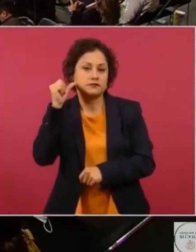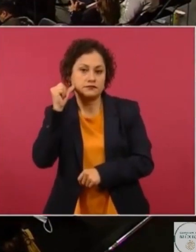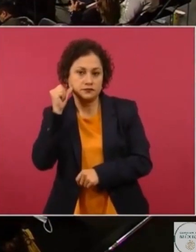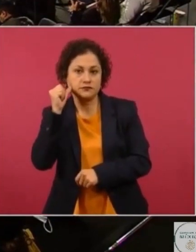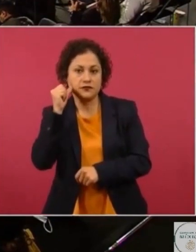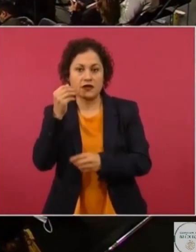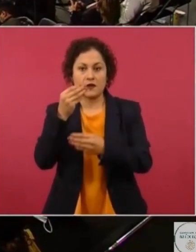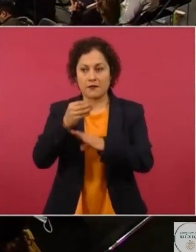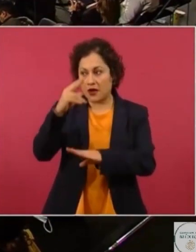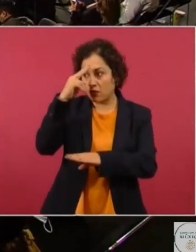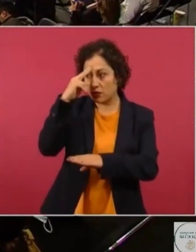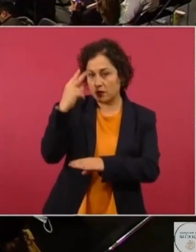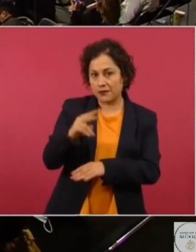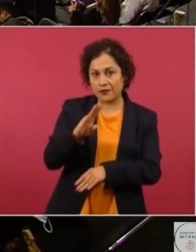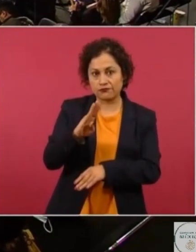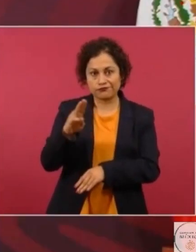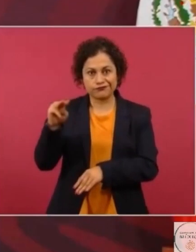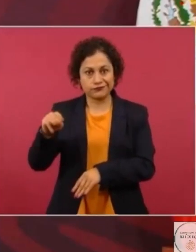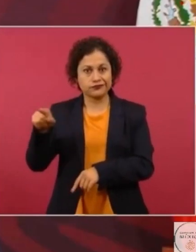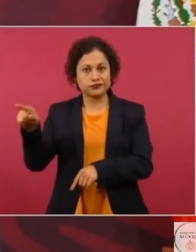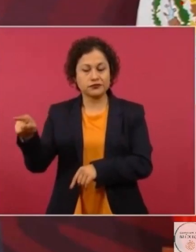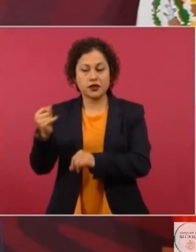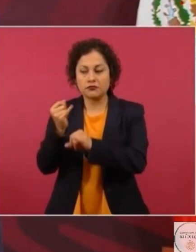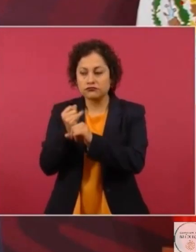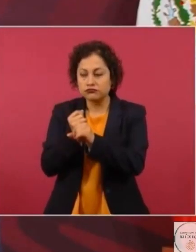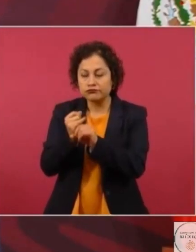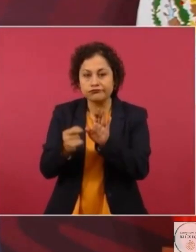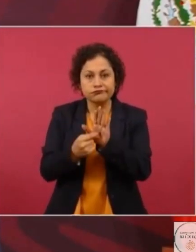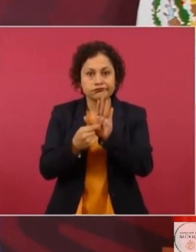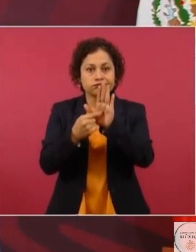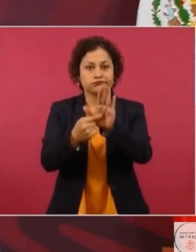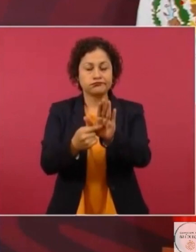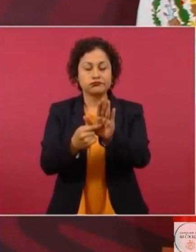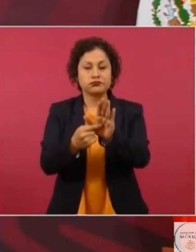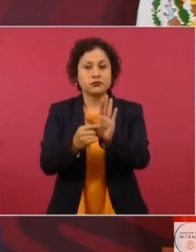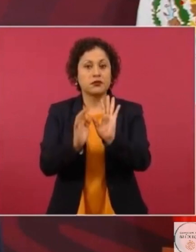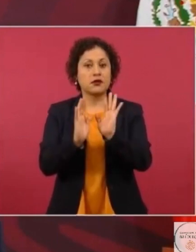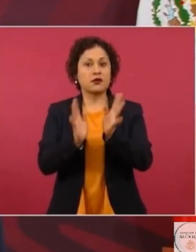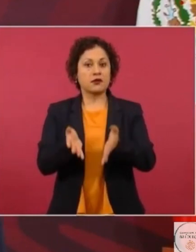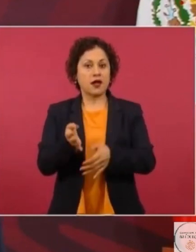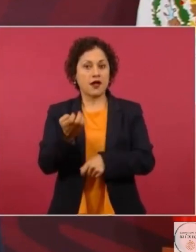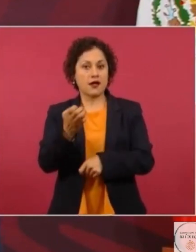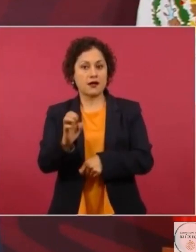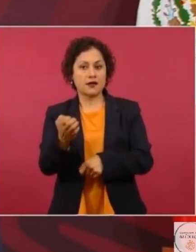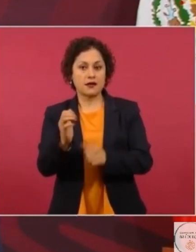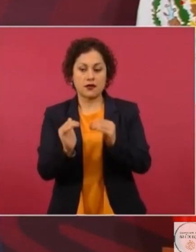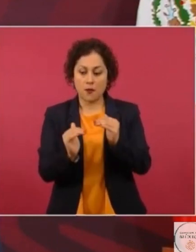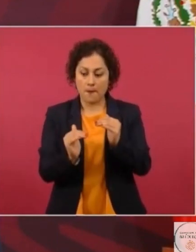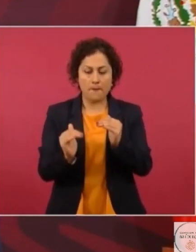ya hay un incremento del 12% con relación a enero del 22.